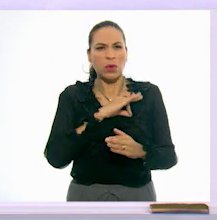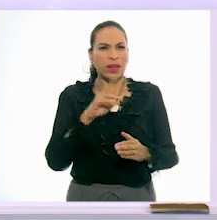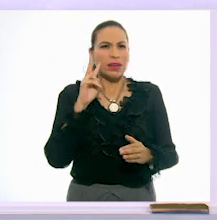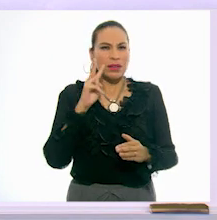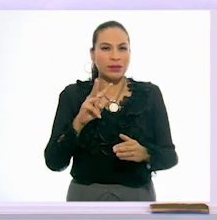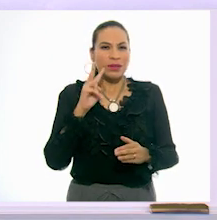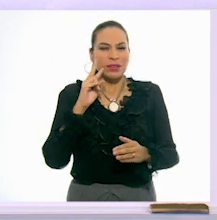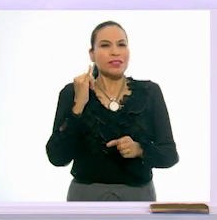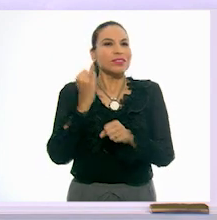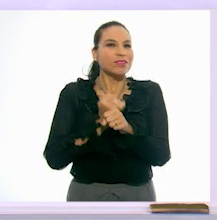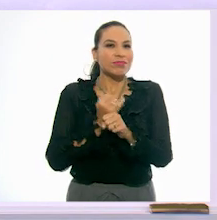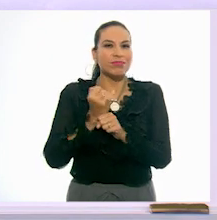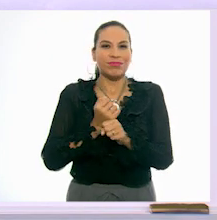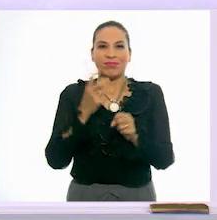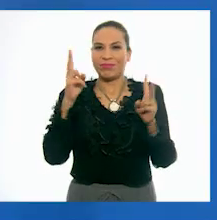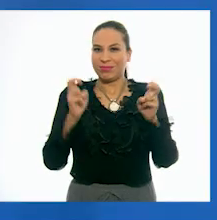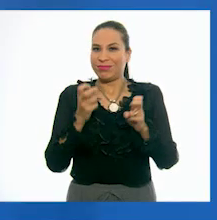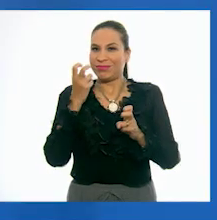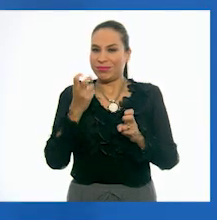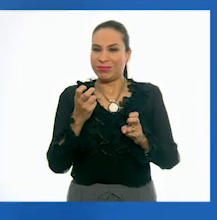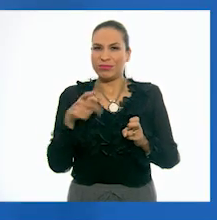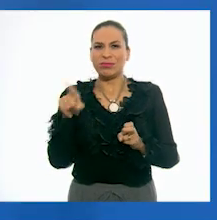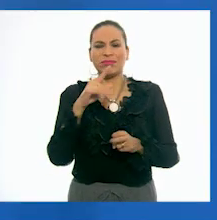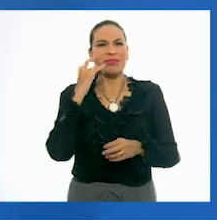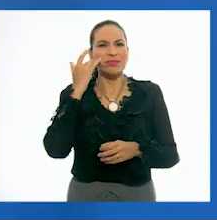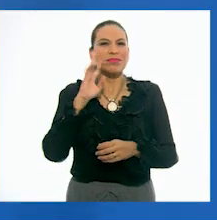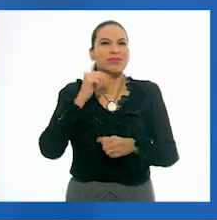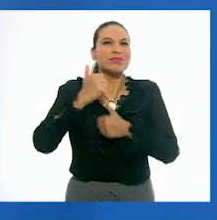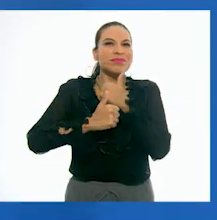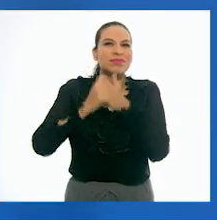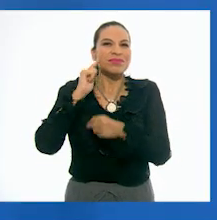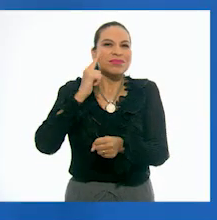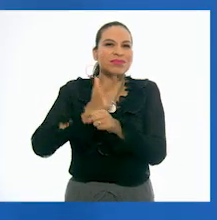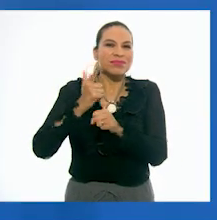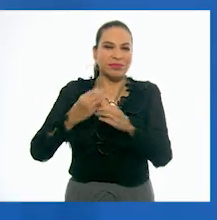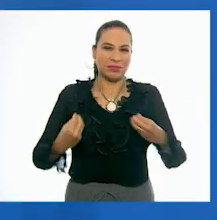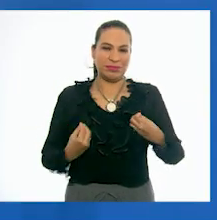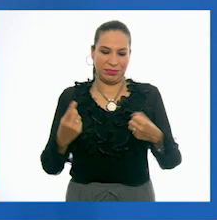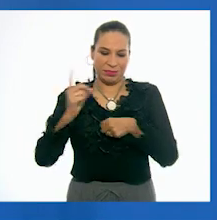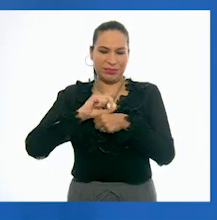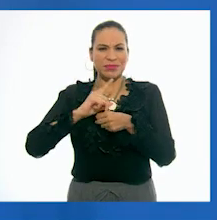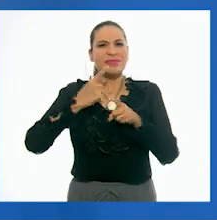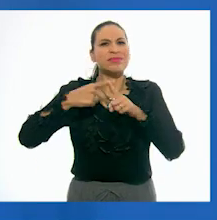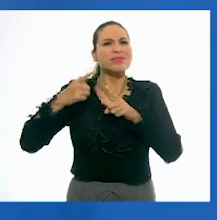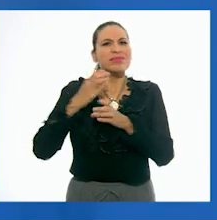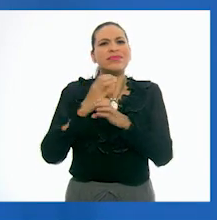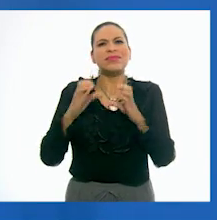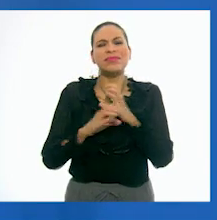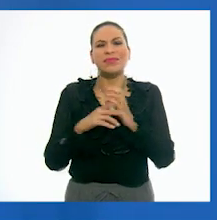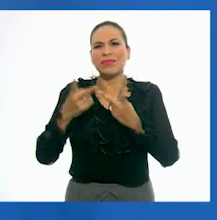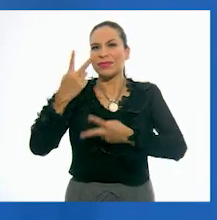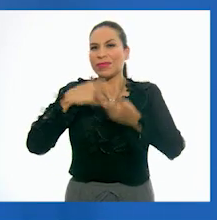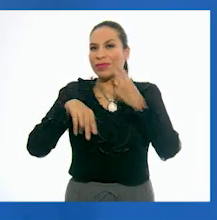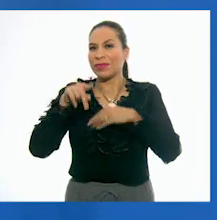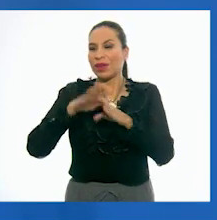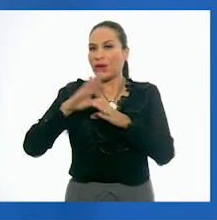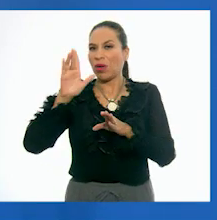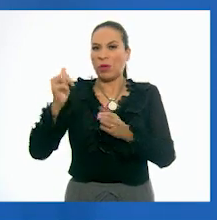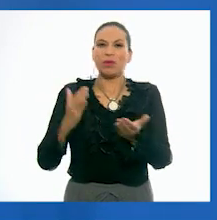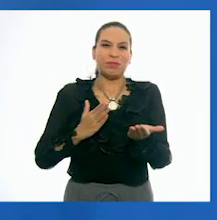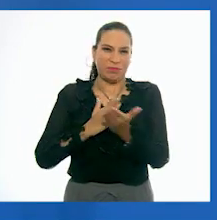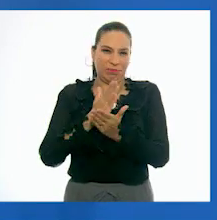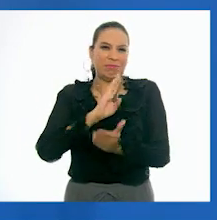seguir indagando sobre estos temas y tratar de identificar en su vida diaria los diferentes elementos provenientes de la